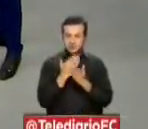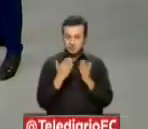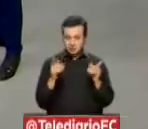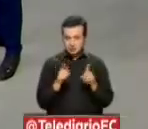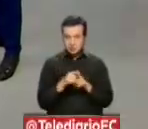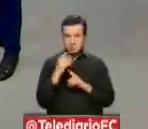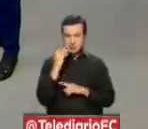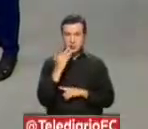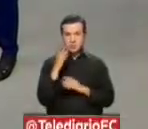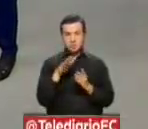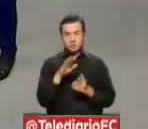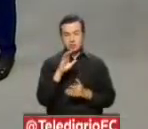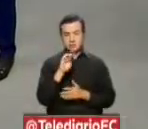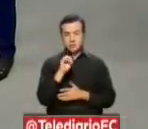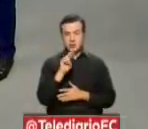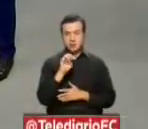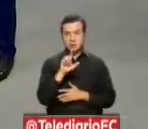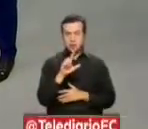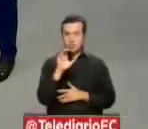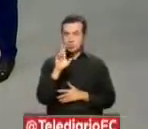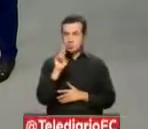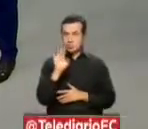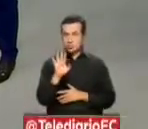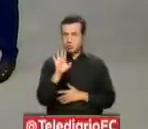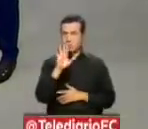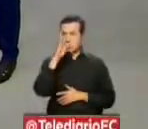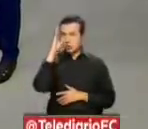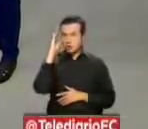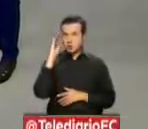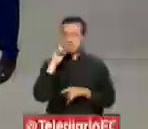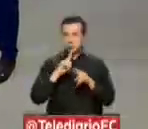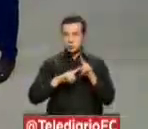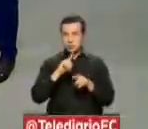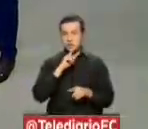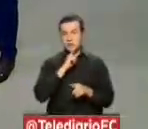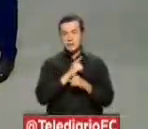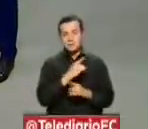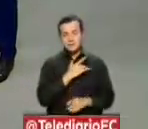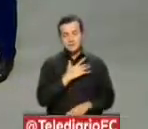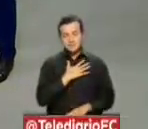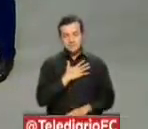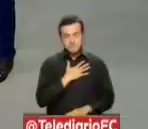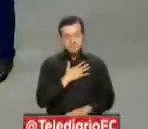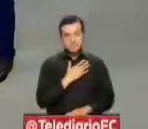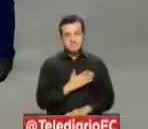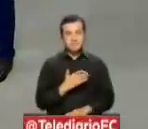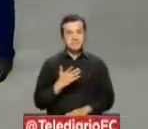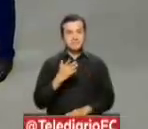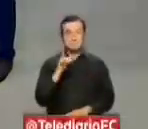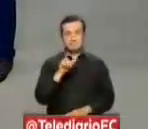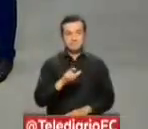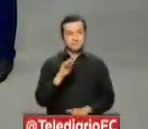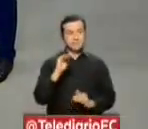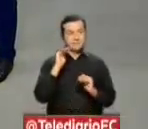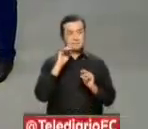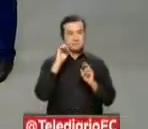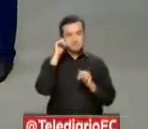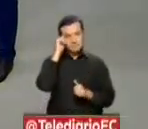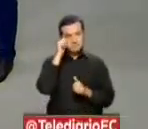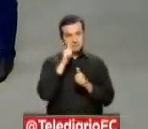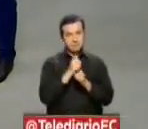igualmente. Falleció Manuel Kun. ¿Fue tu compañero en algún momento? Sí, sí, sí. Una pena. y una figura muy